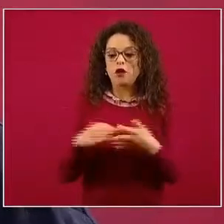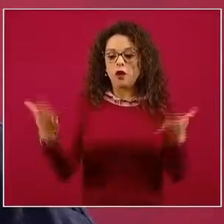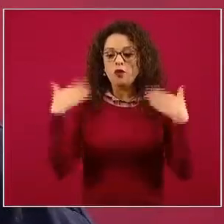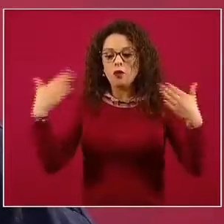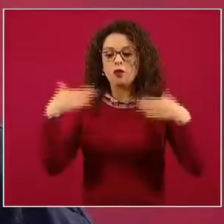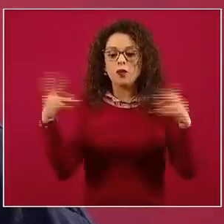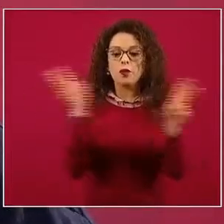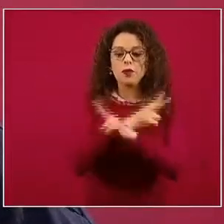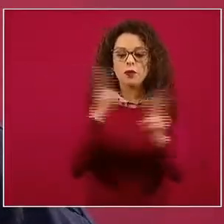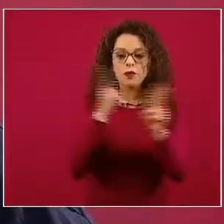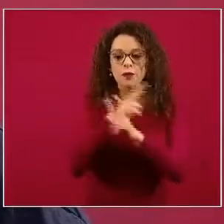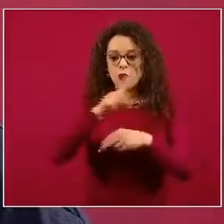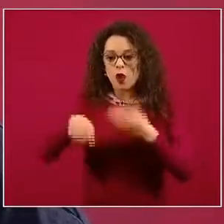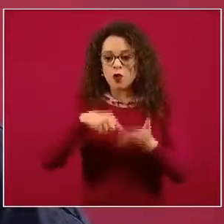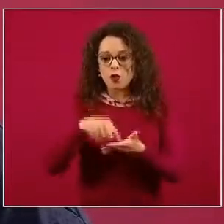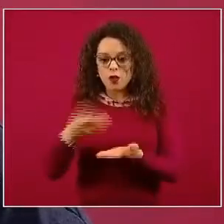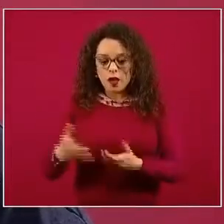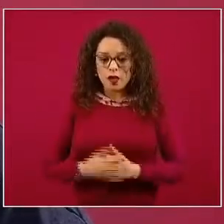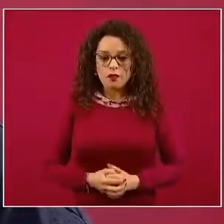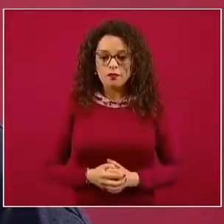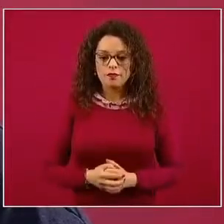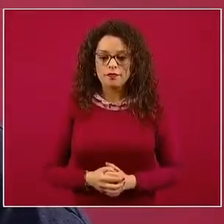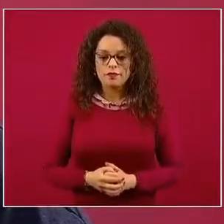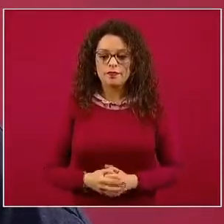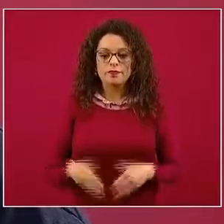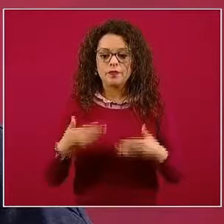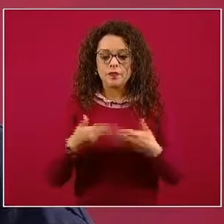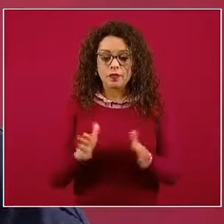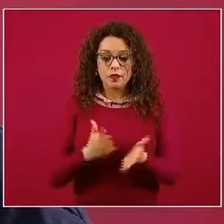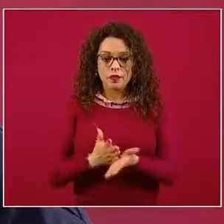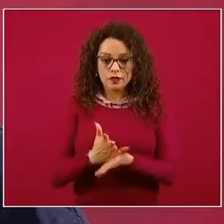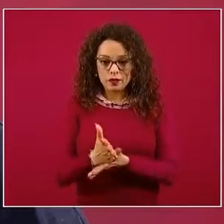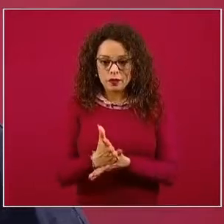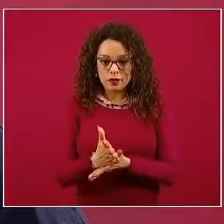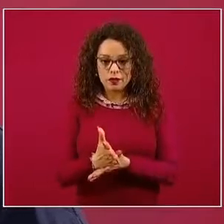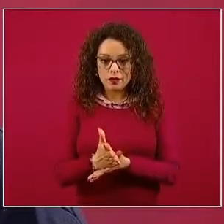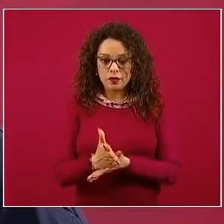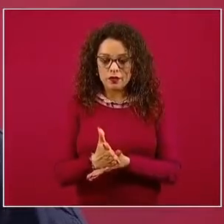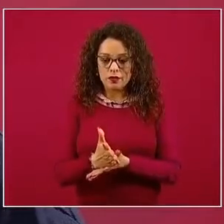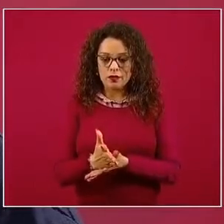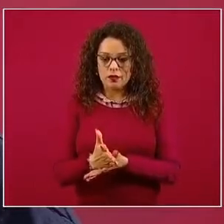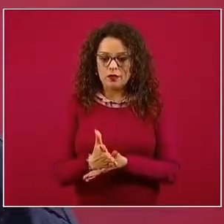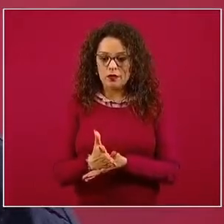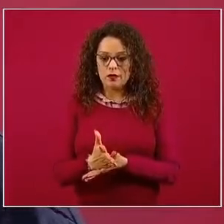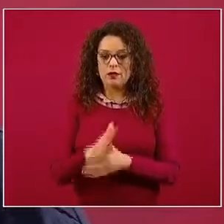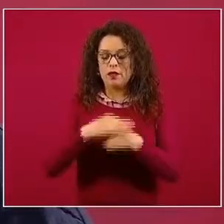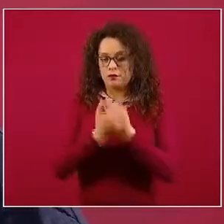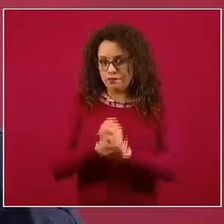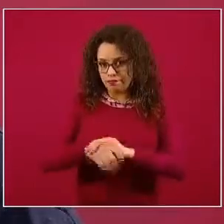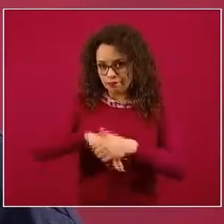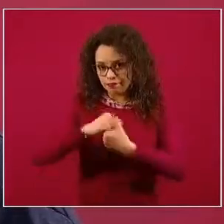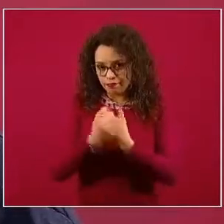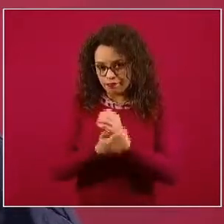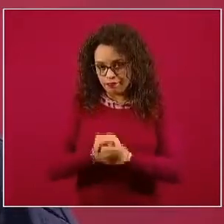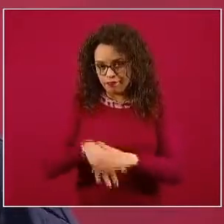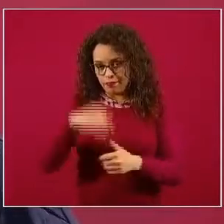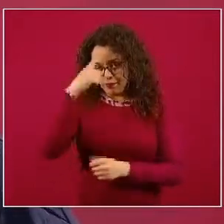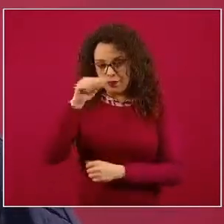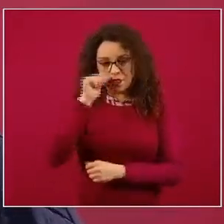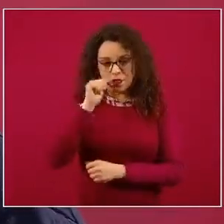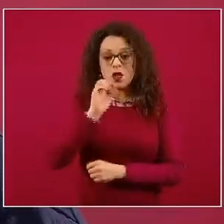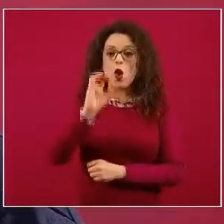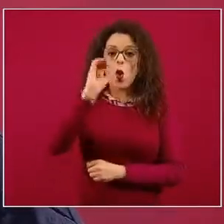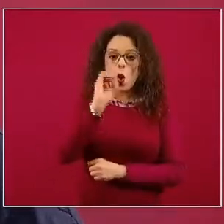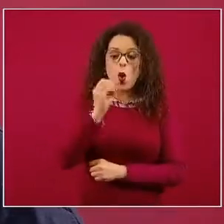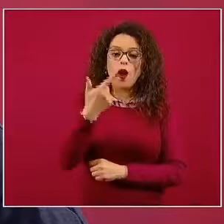áreas laborales, el acceso a lavabos para poder mantener siempre una higiene de manos o la presencia de alcohol